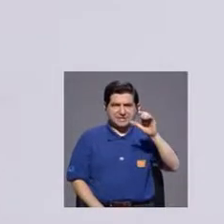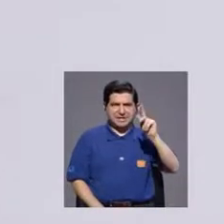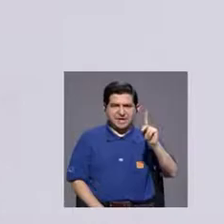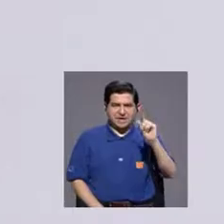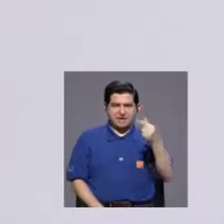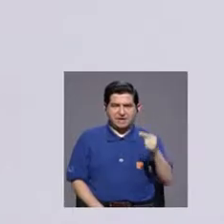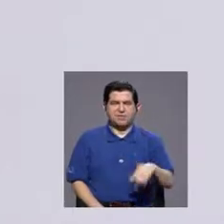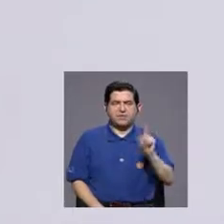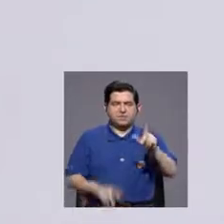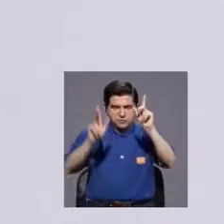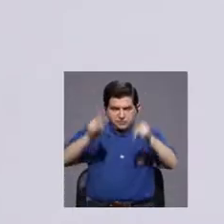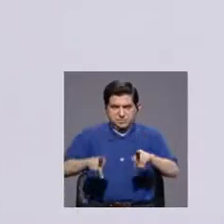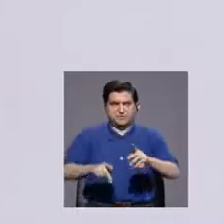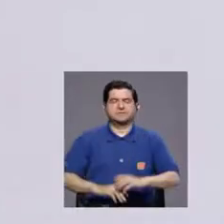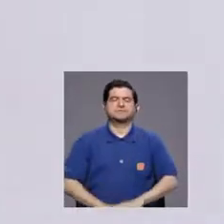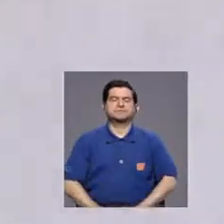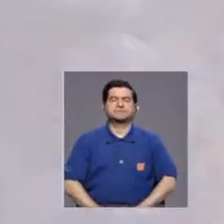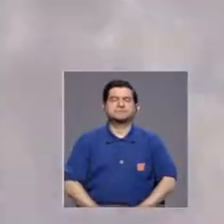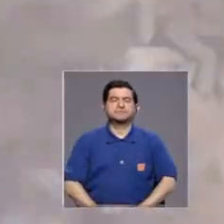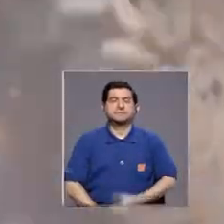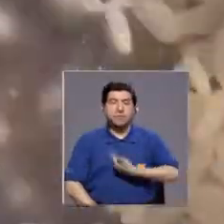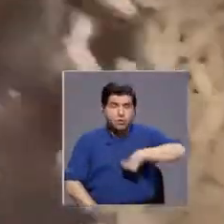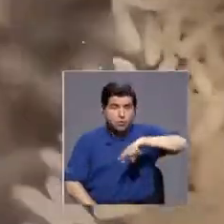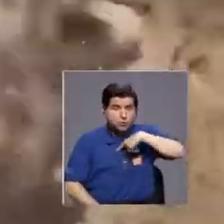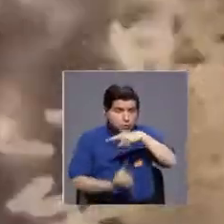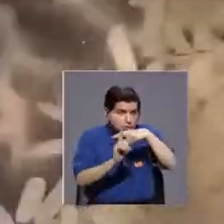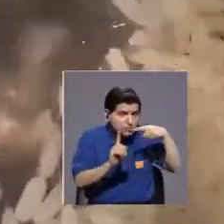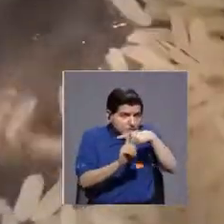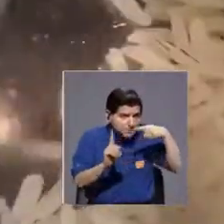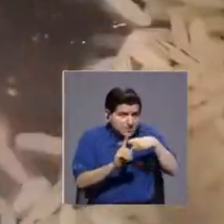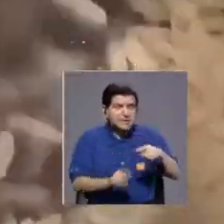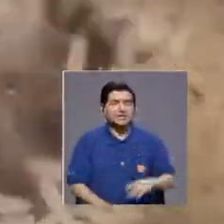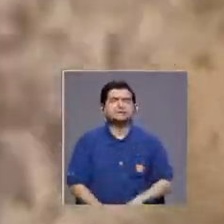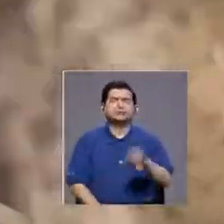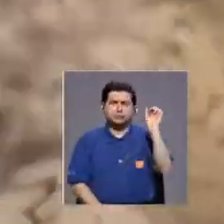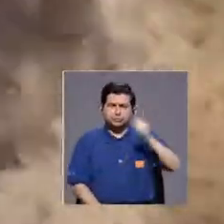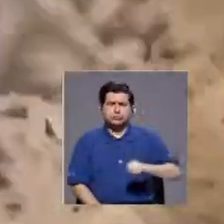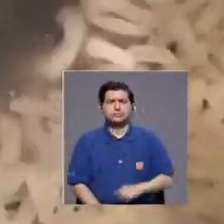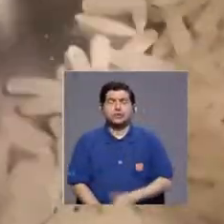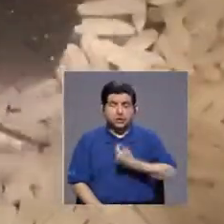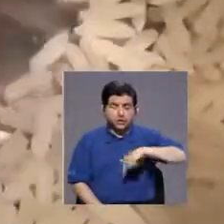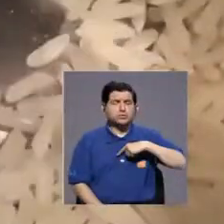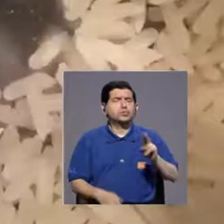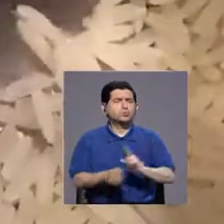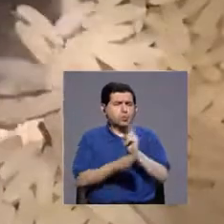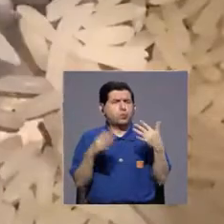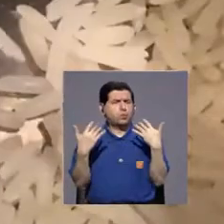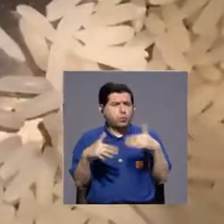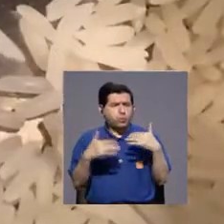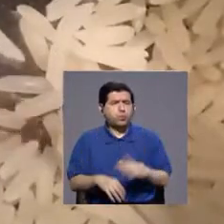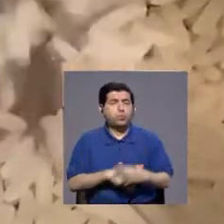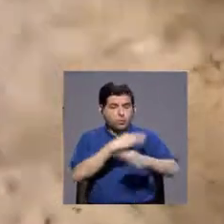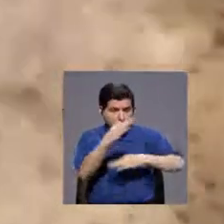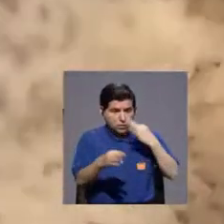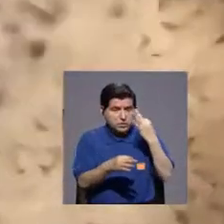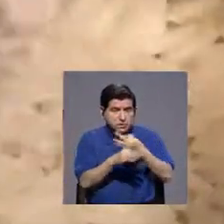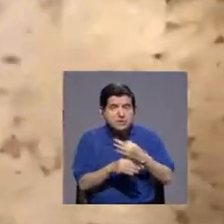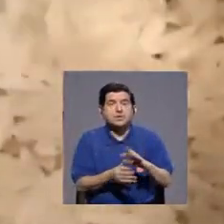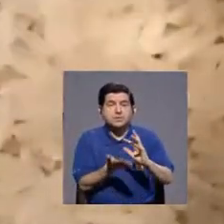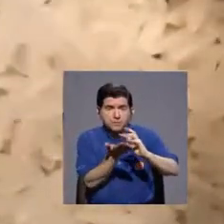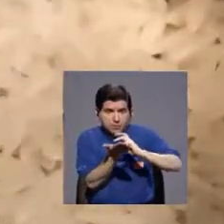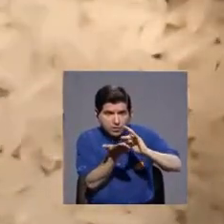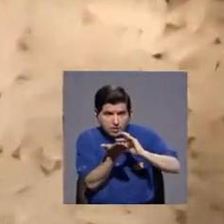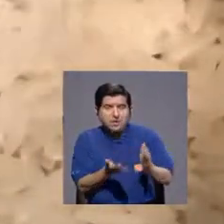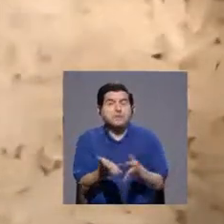pescado por persona por persona nosotros grabamos de la mitad en la mitad o sea somos altamente consumidores de este tipo de cereal